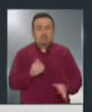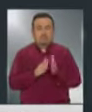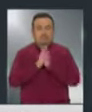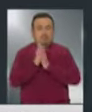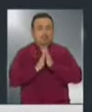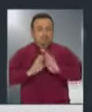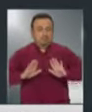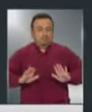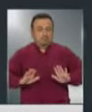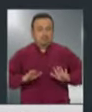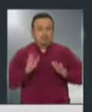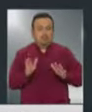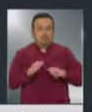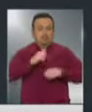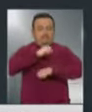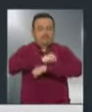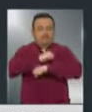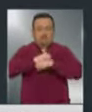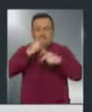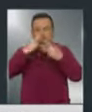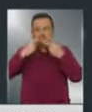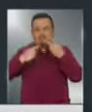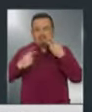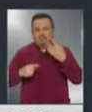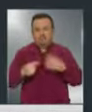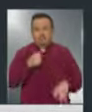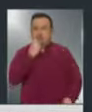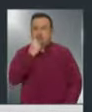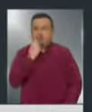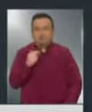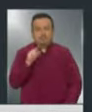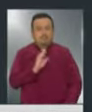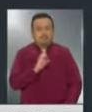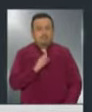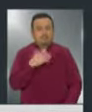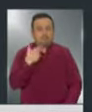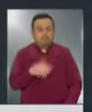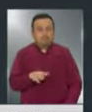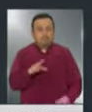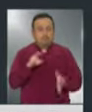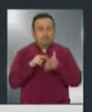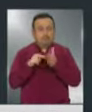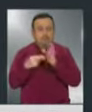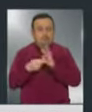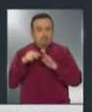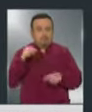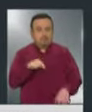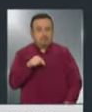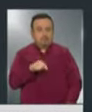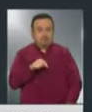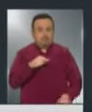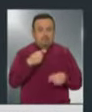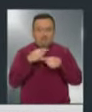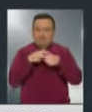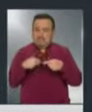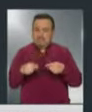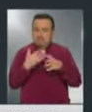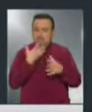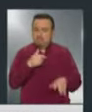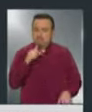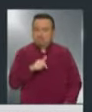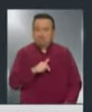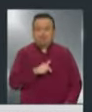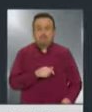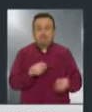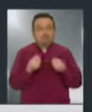de las casas, en los ventanales, en fin, una serie de denuncias que hicieron crisis esta semana, producto de